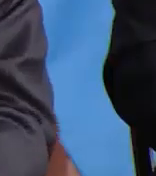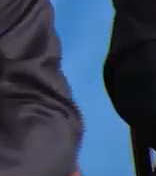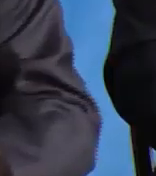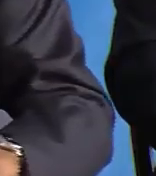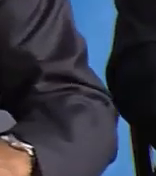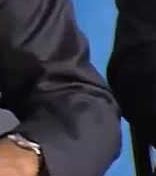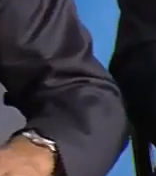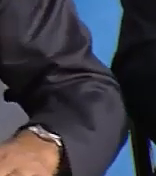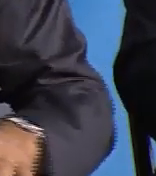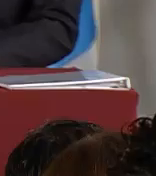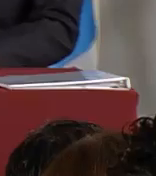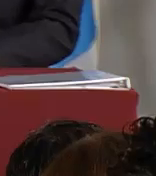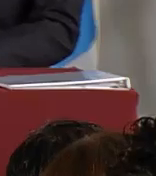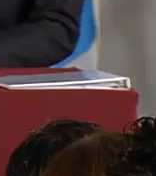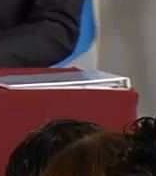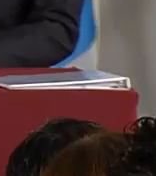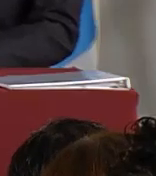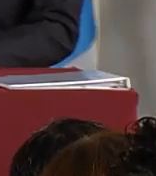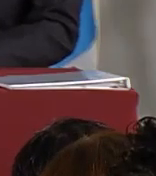Obrador.